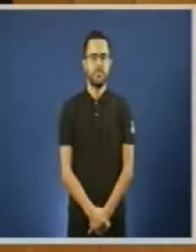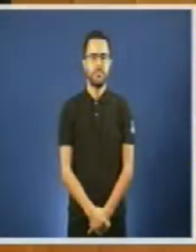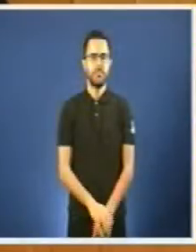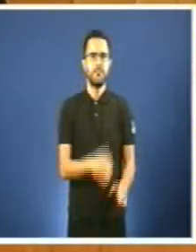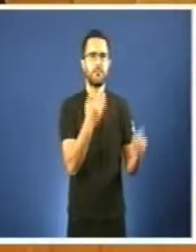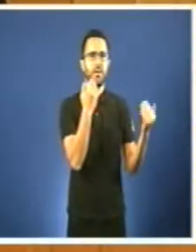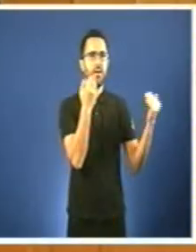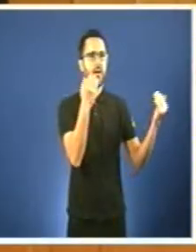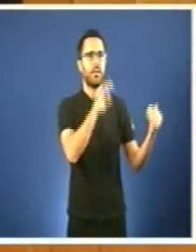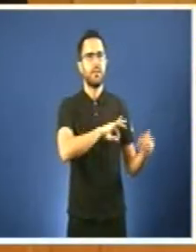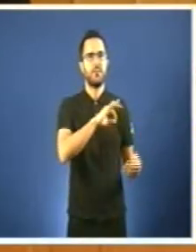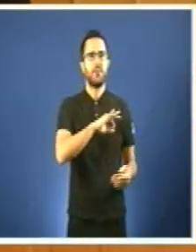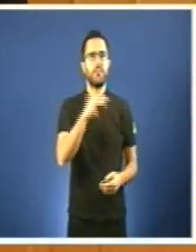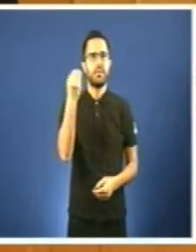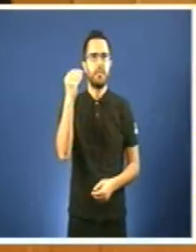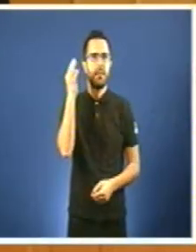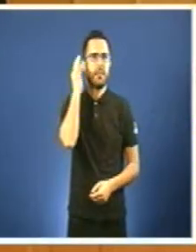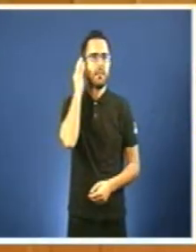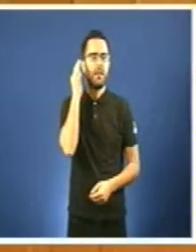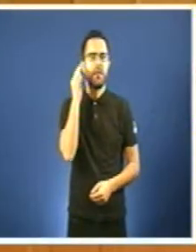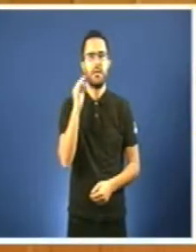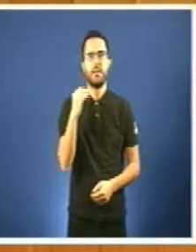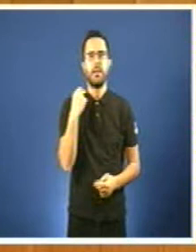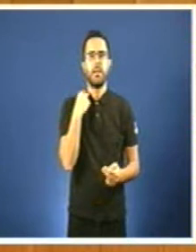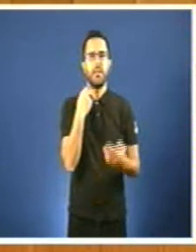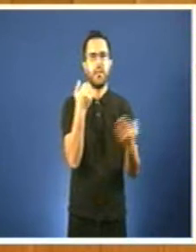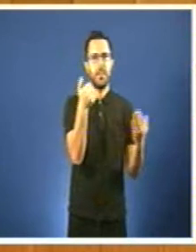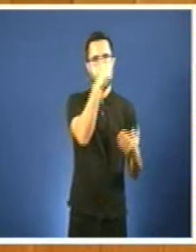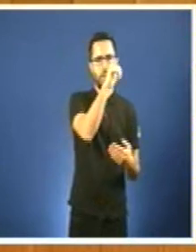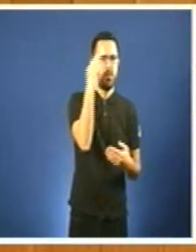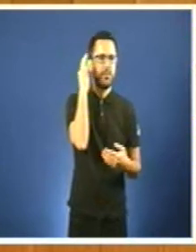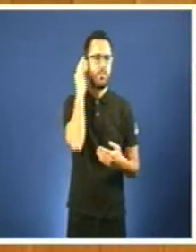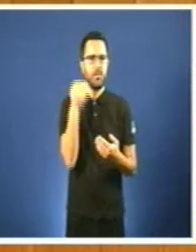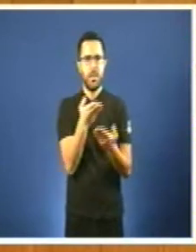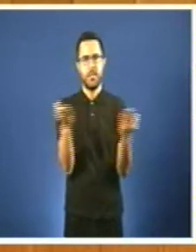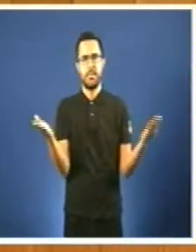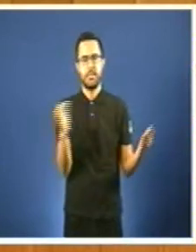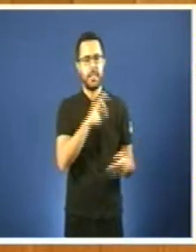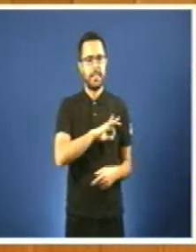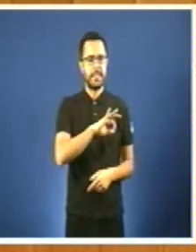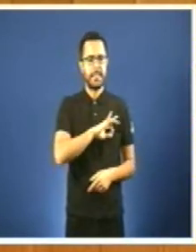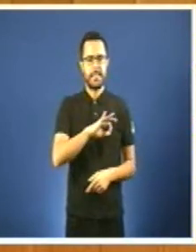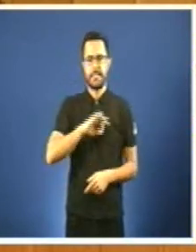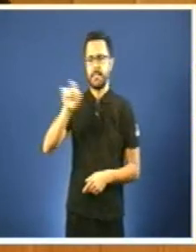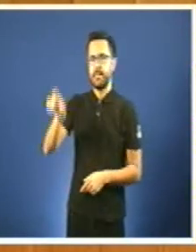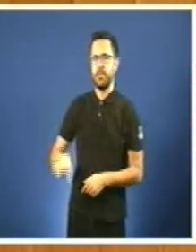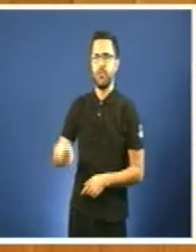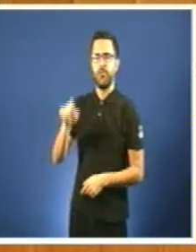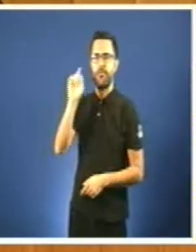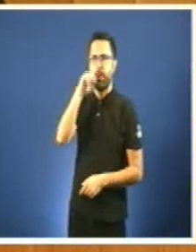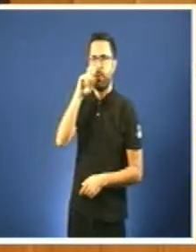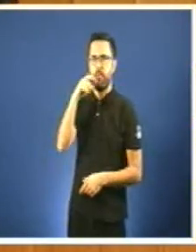Gracias, señora presidenta. Deputados, deputadas, señor Feijóo, vai acabar